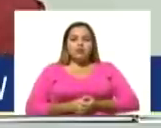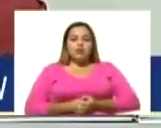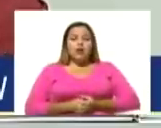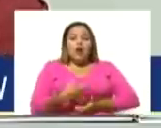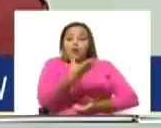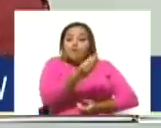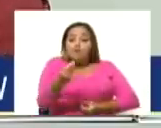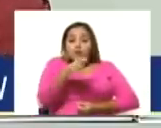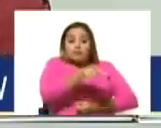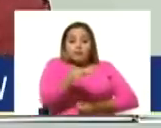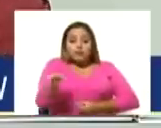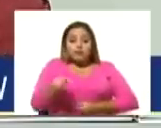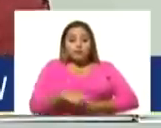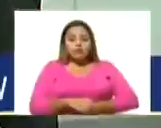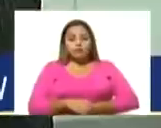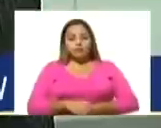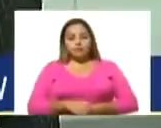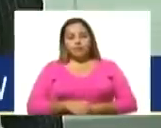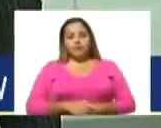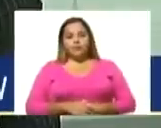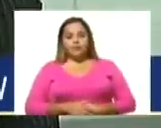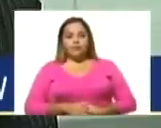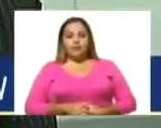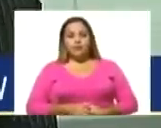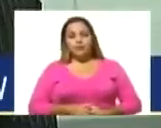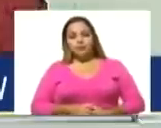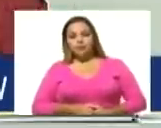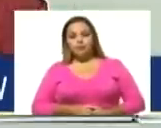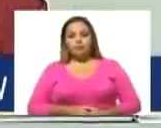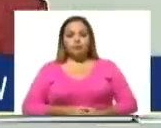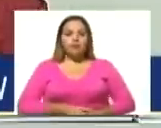de ellos, Melanie, pues